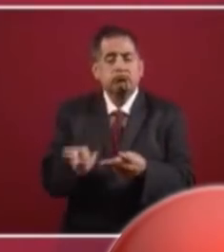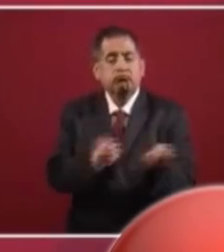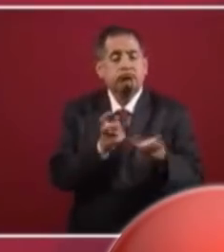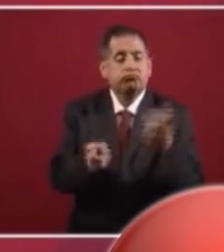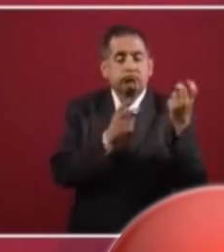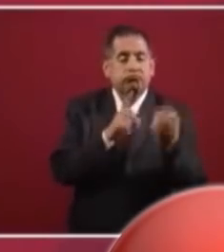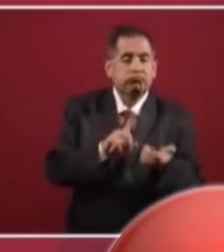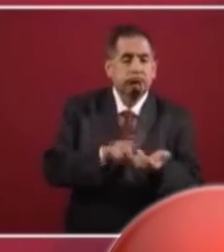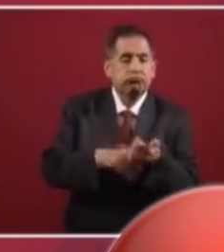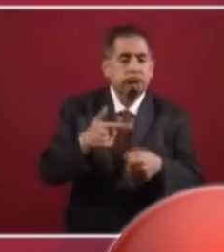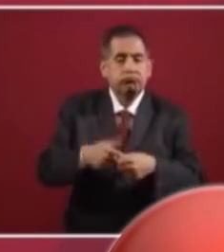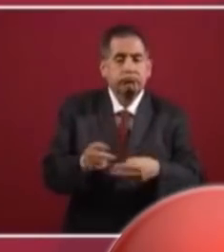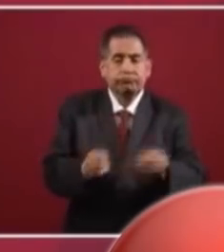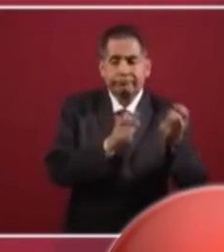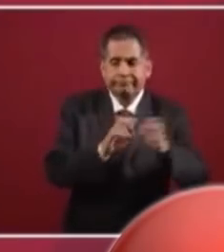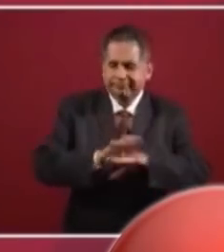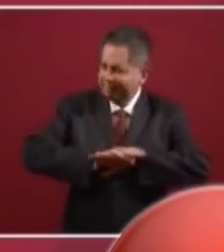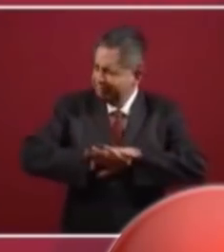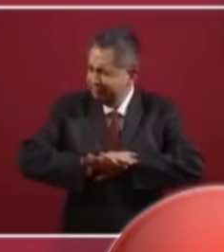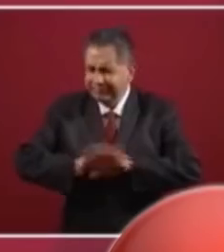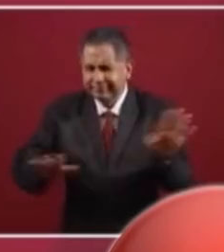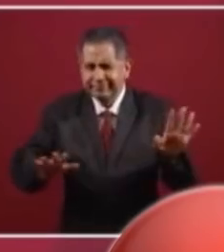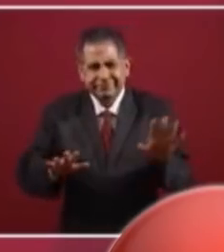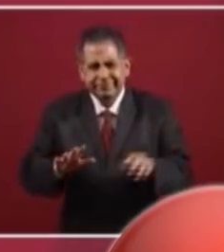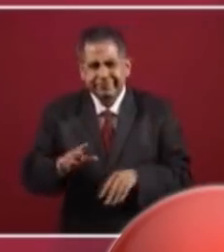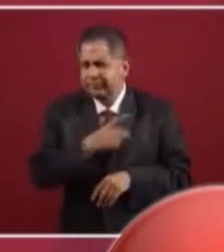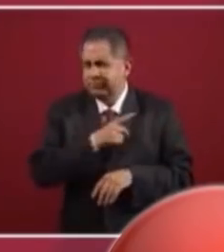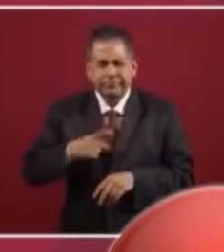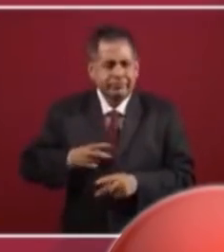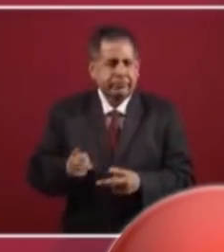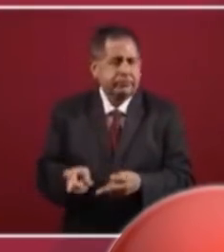es decir que no haya robo de combustible